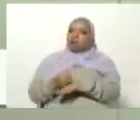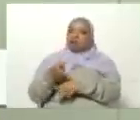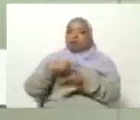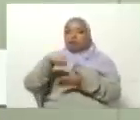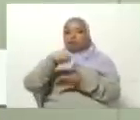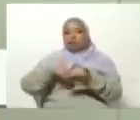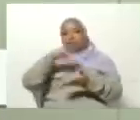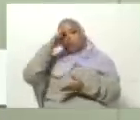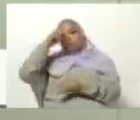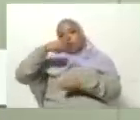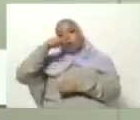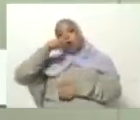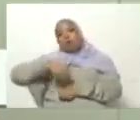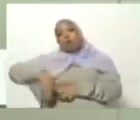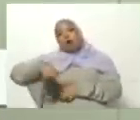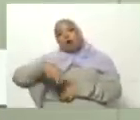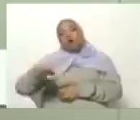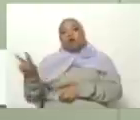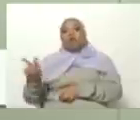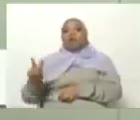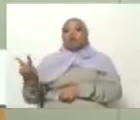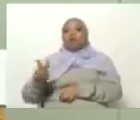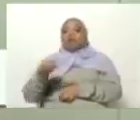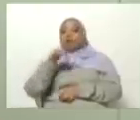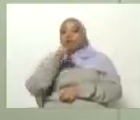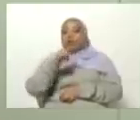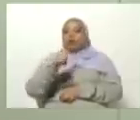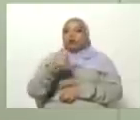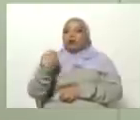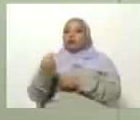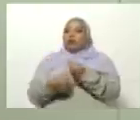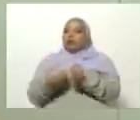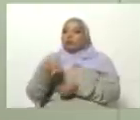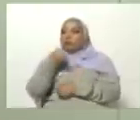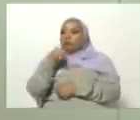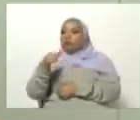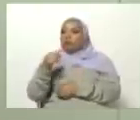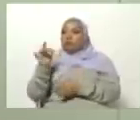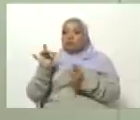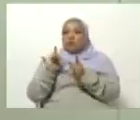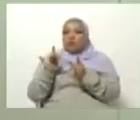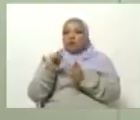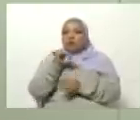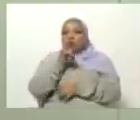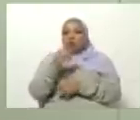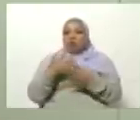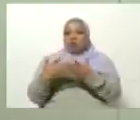del acuerdo es el pueblo venezolano. Es la información y con ella vamos a retornar el contacto a los estudios de Venezolana de Televisión.